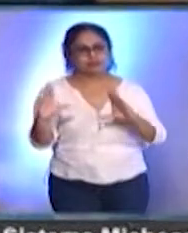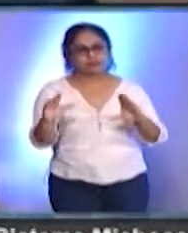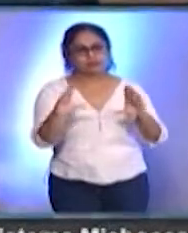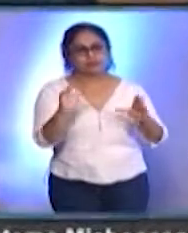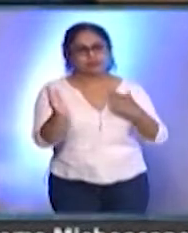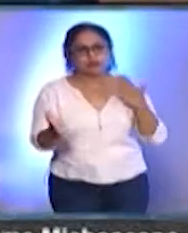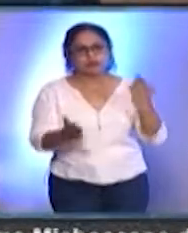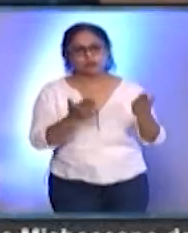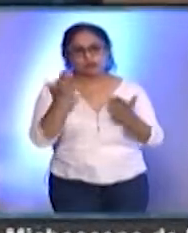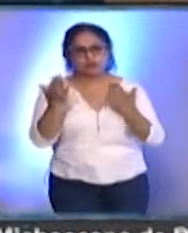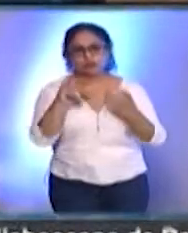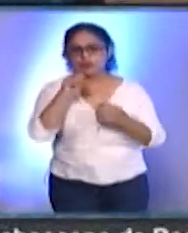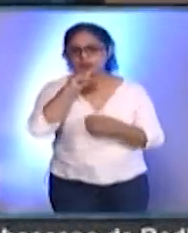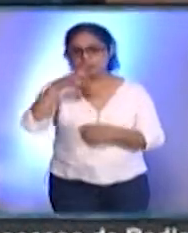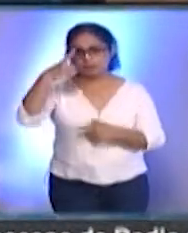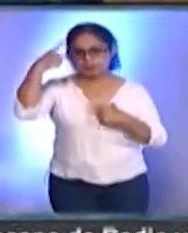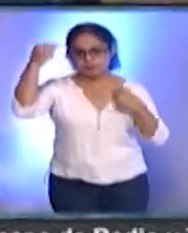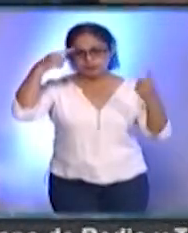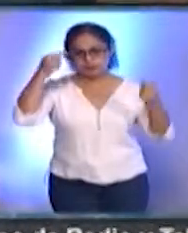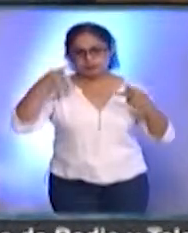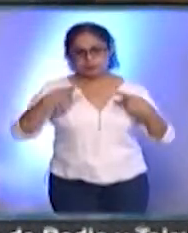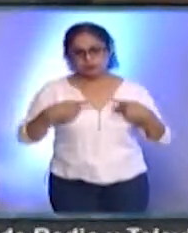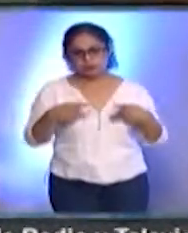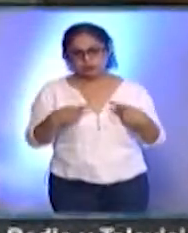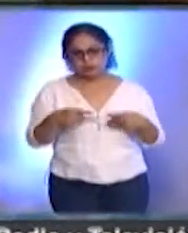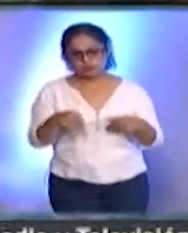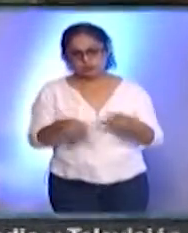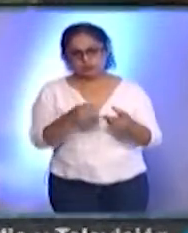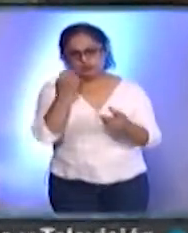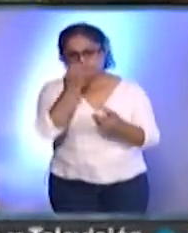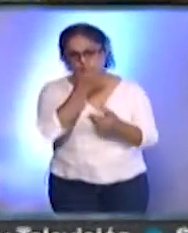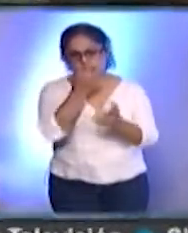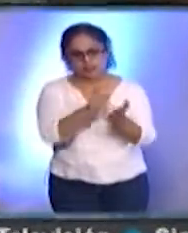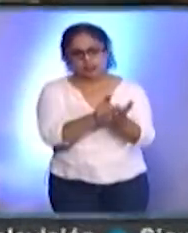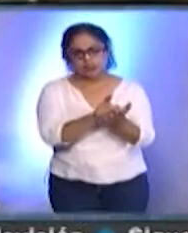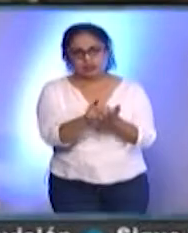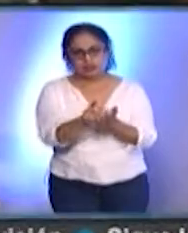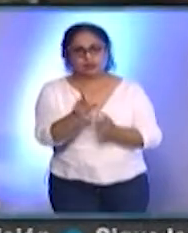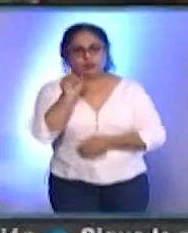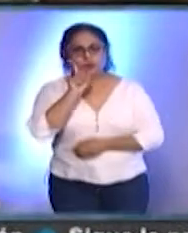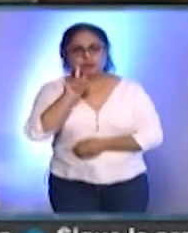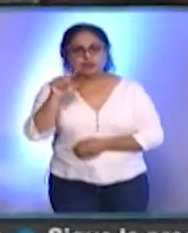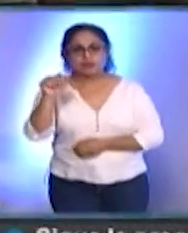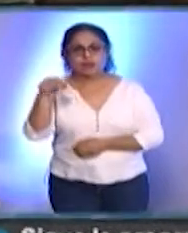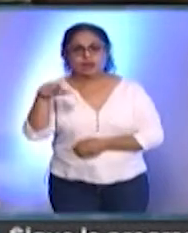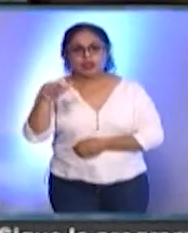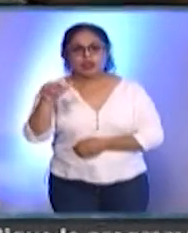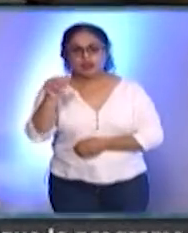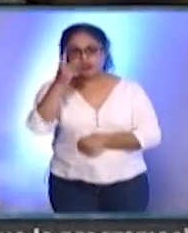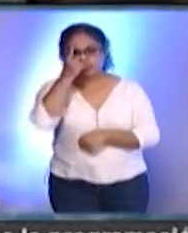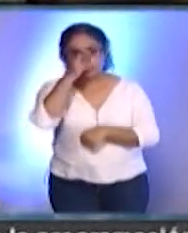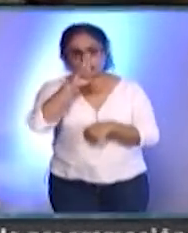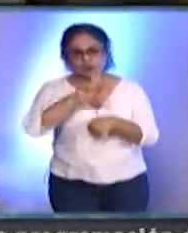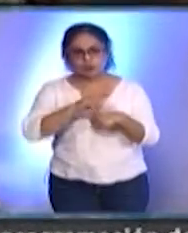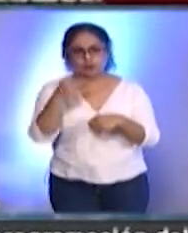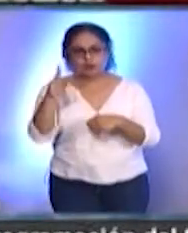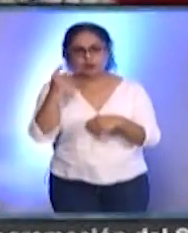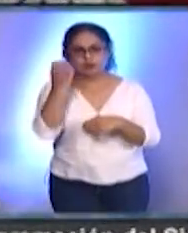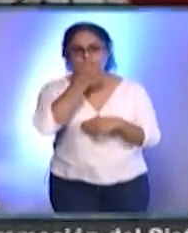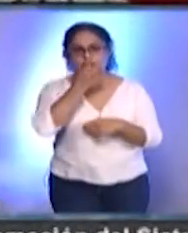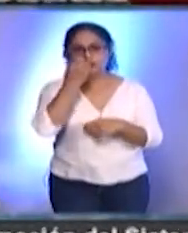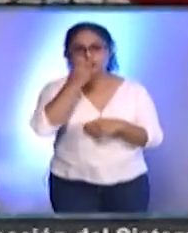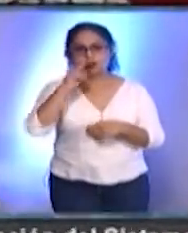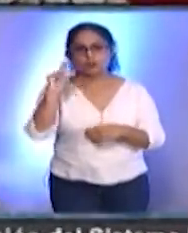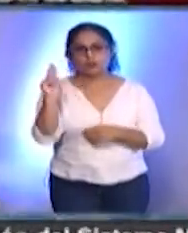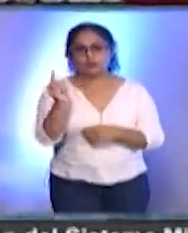estudiantes y a los propios egresados de esta Facultad de Derecho. Por su parte, Tania Torres Chávez, directora de la Facultad de Derecho de la Universidad